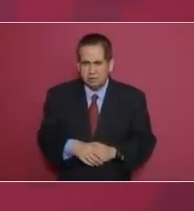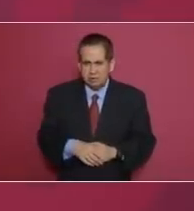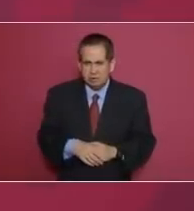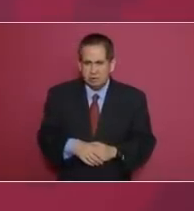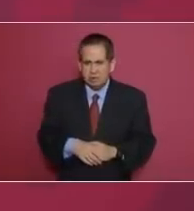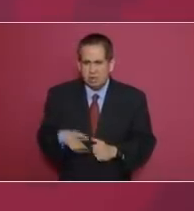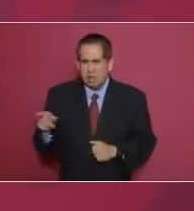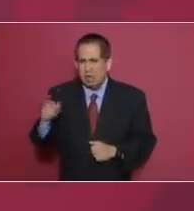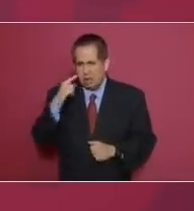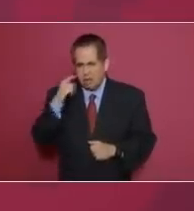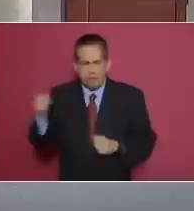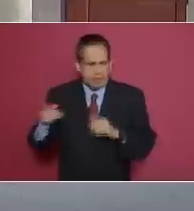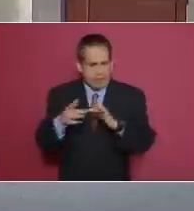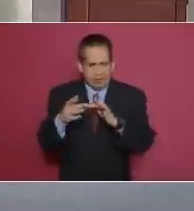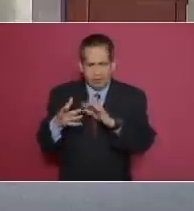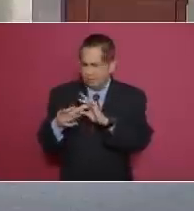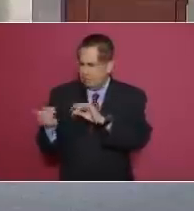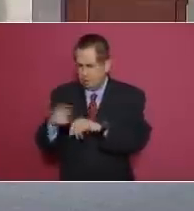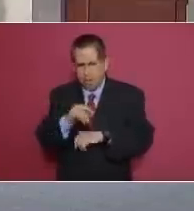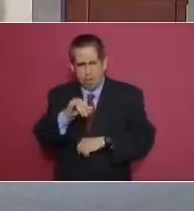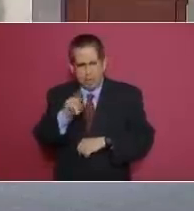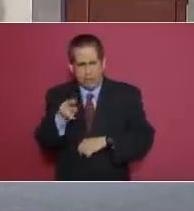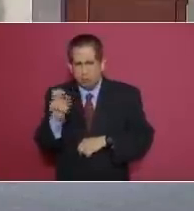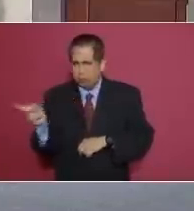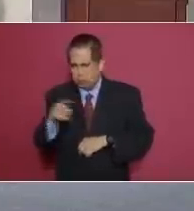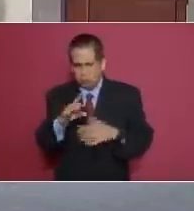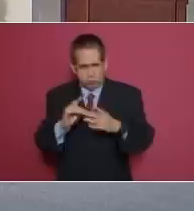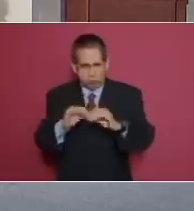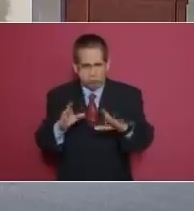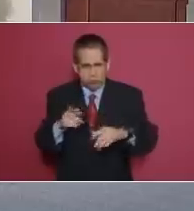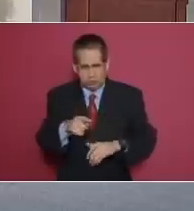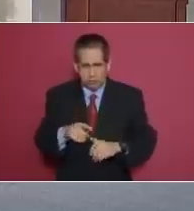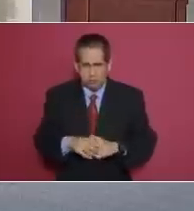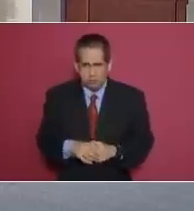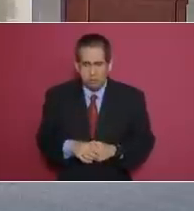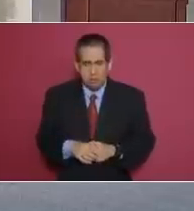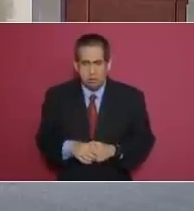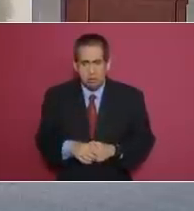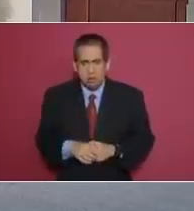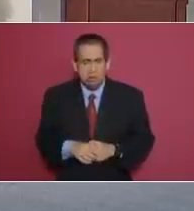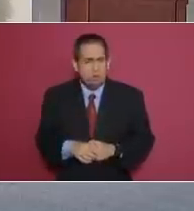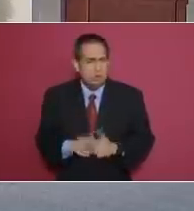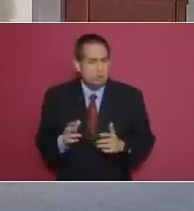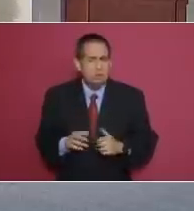sí, pero se lo aclara. Y si no es